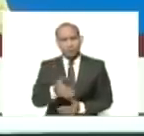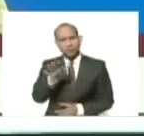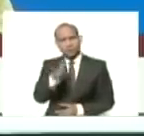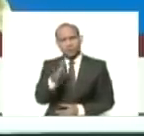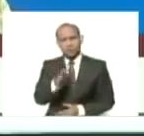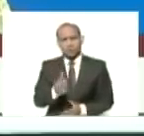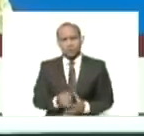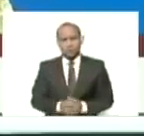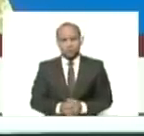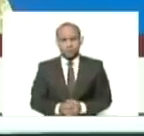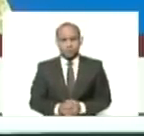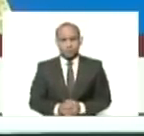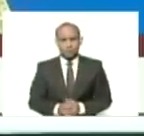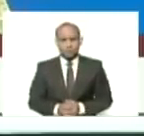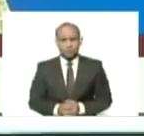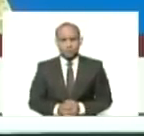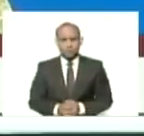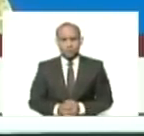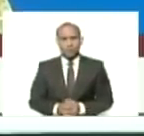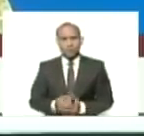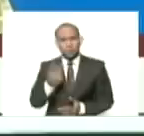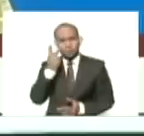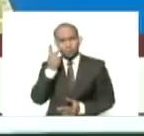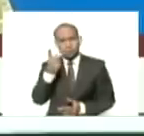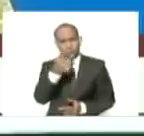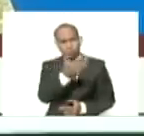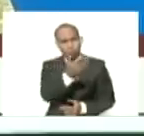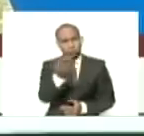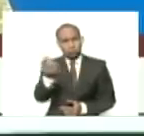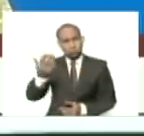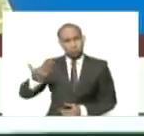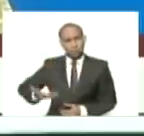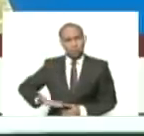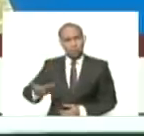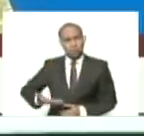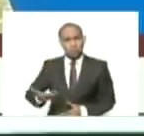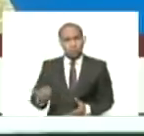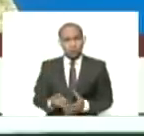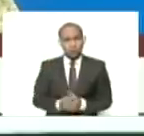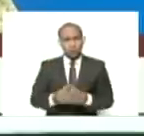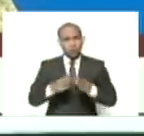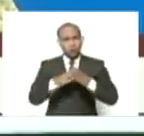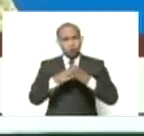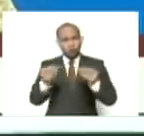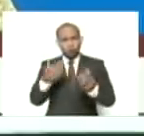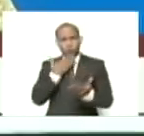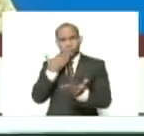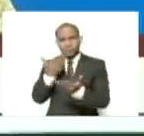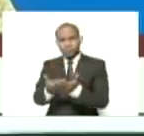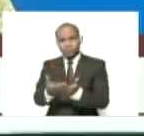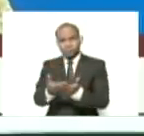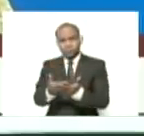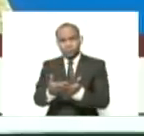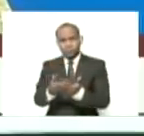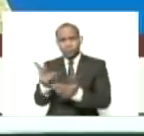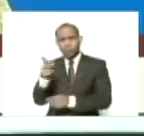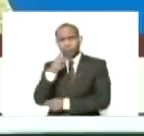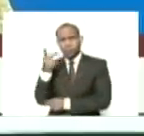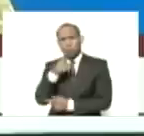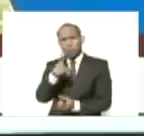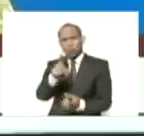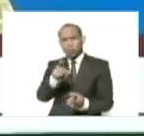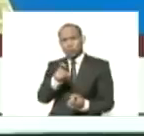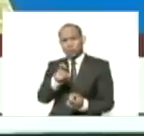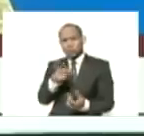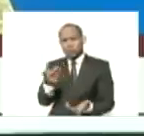Merci. Bueno, fíjense, muy importante porque todo lo que he planteado, la política arancelaria tiene que ser